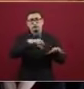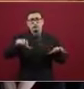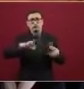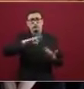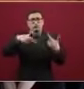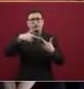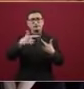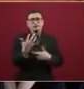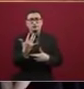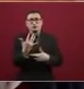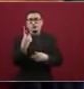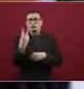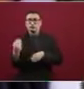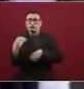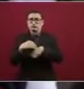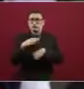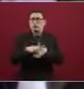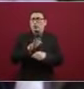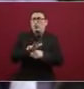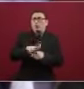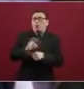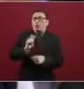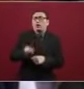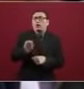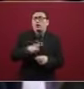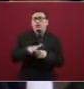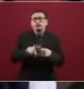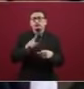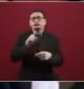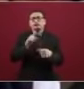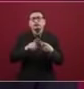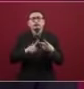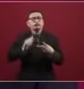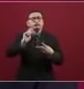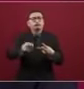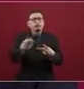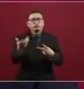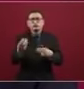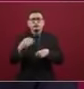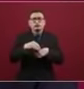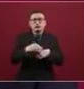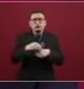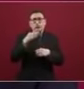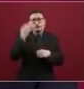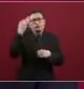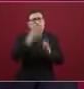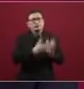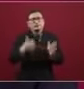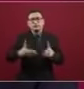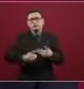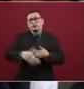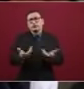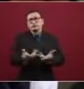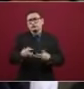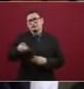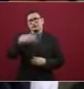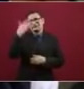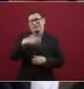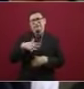que ya se van a implementar. Si puede ser específico respecto a cuáles son y los tiempos, como le pregunto, porque usted sabe, estuvo en